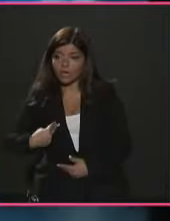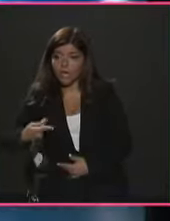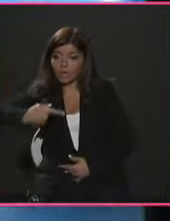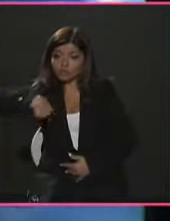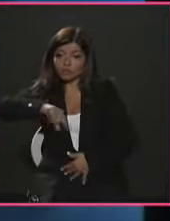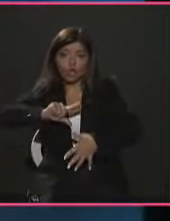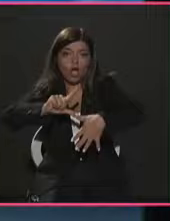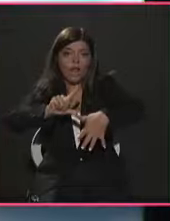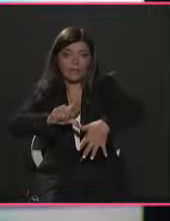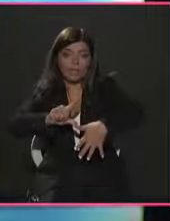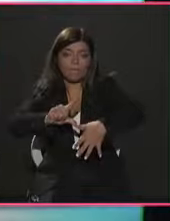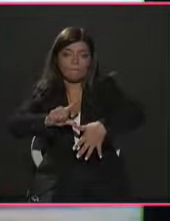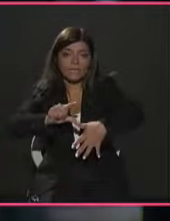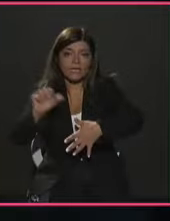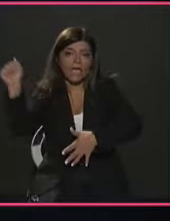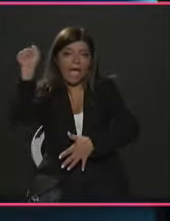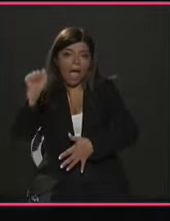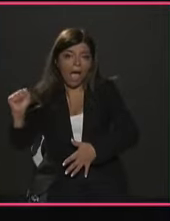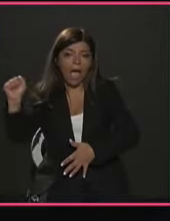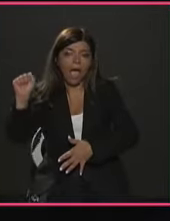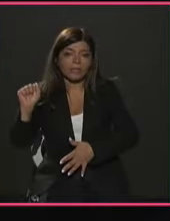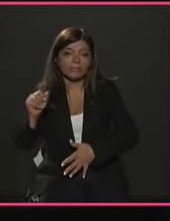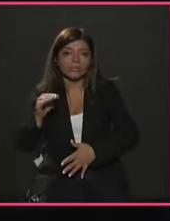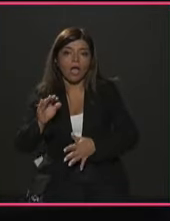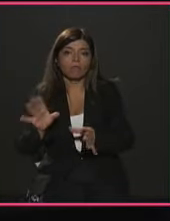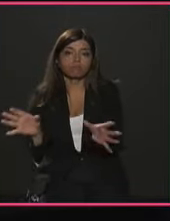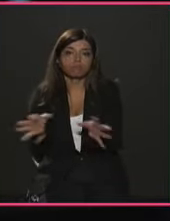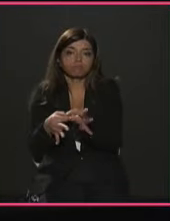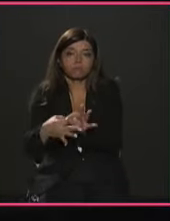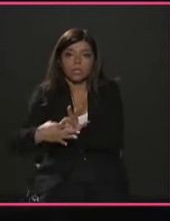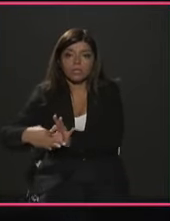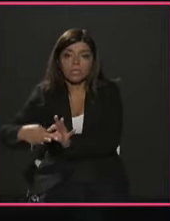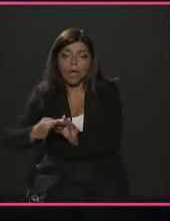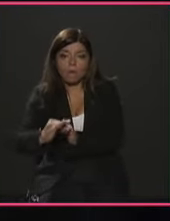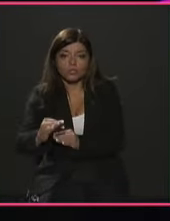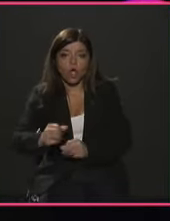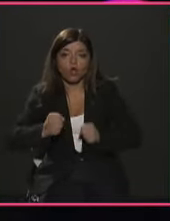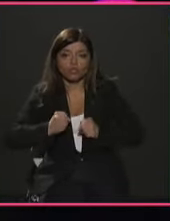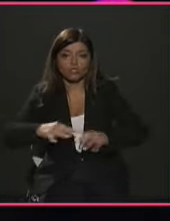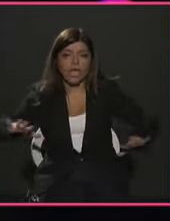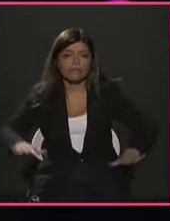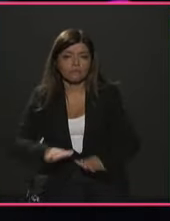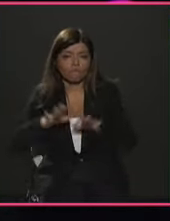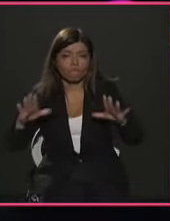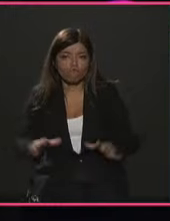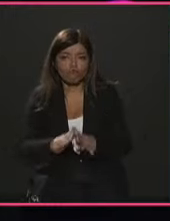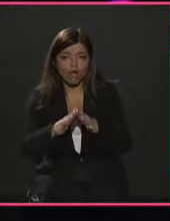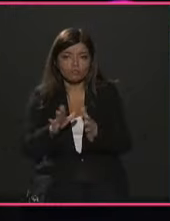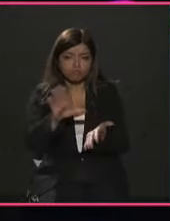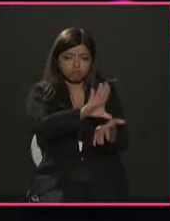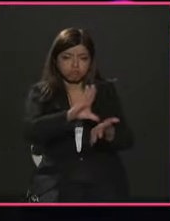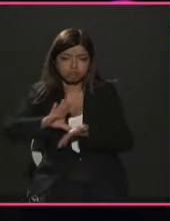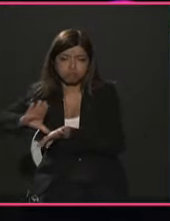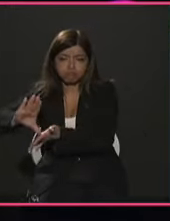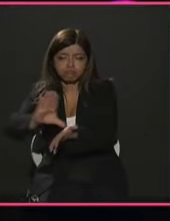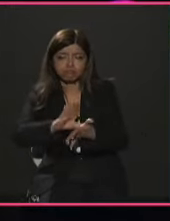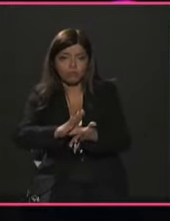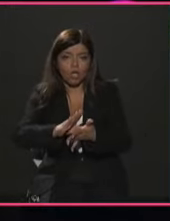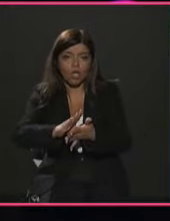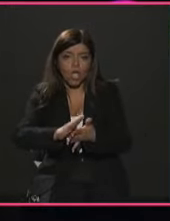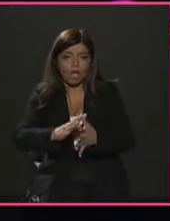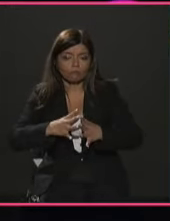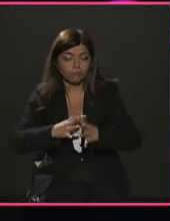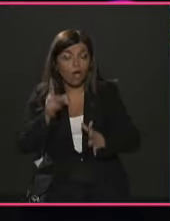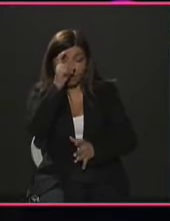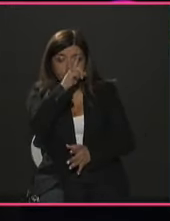latinoamérica África y la unión transpacífica los esfuerzos de Gran escala como este pueden ser completamente